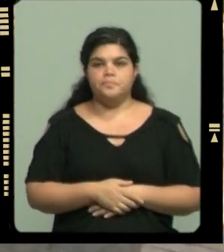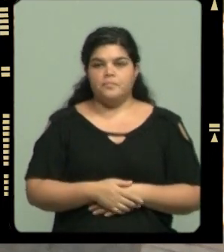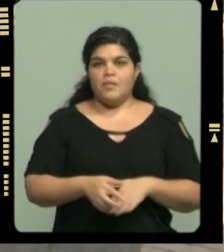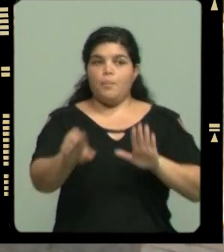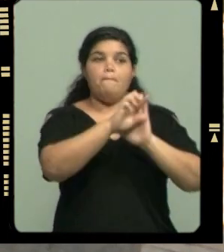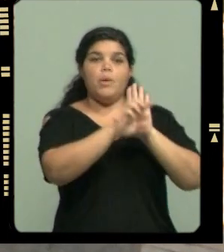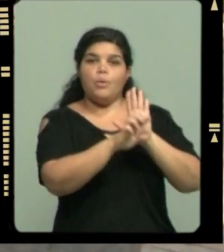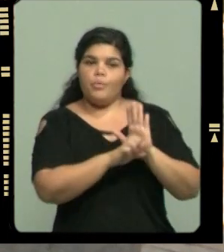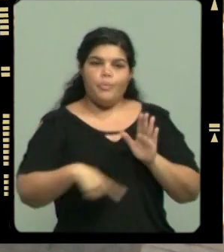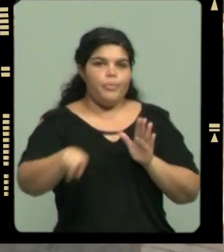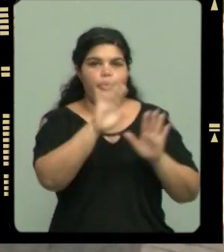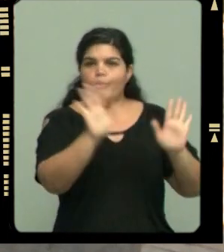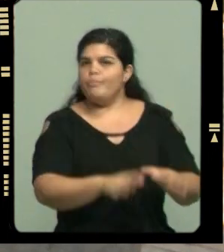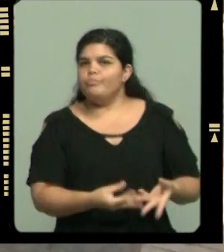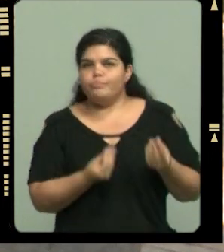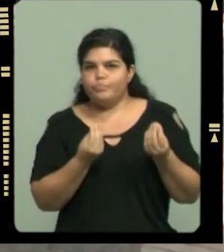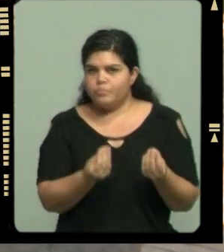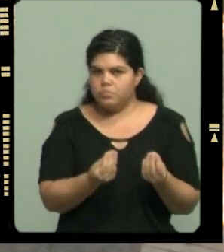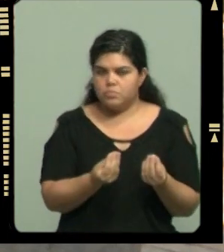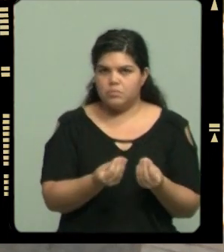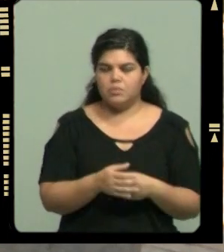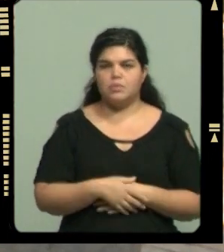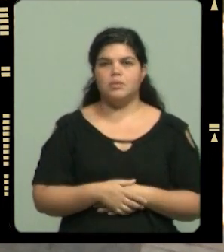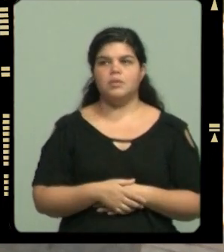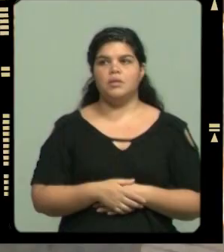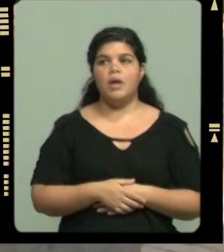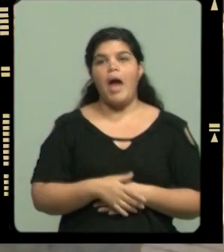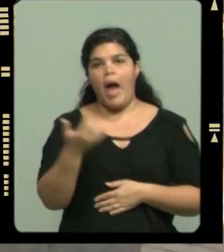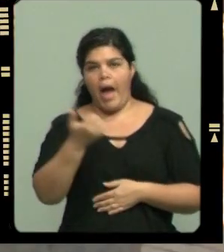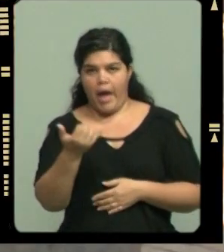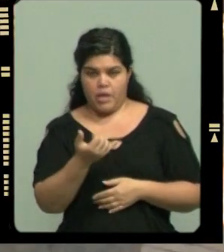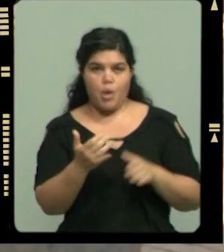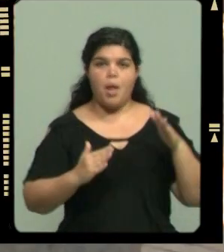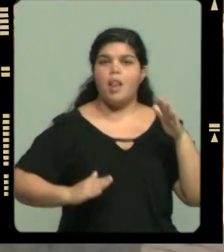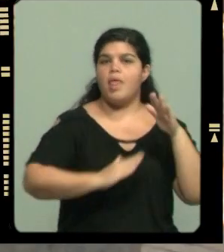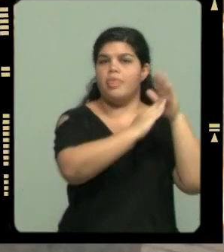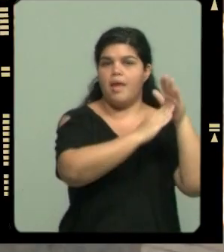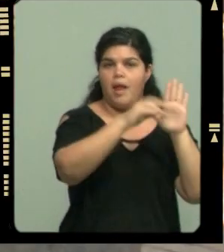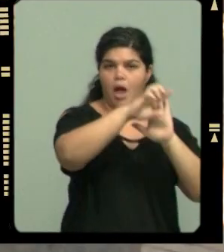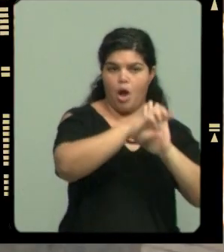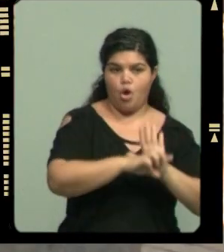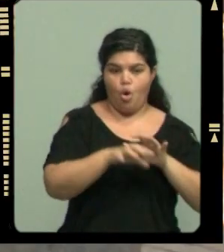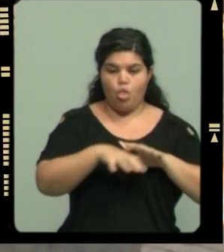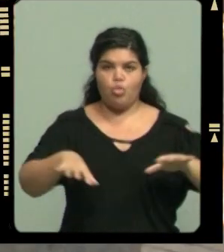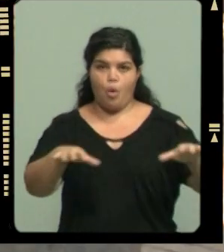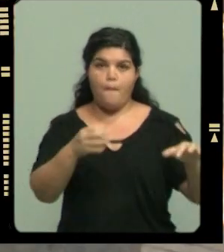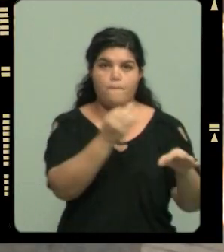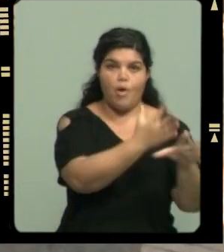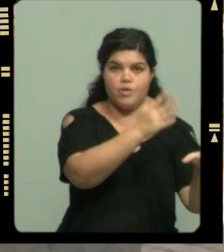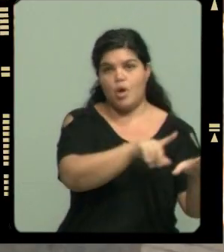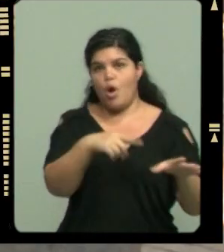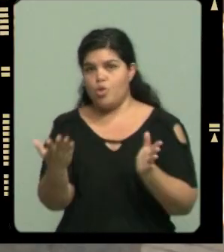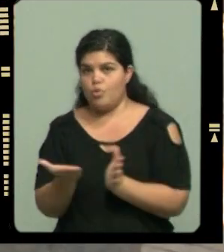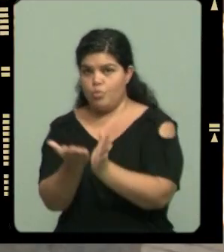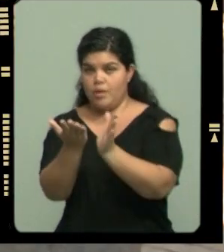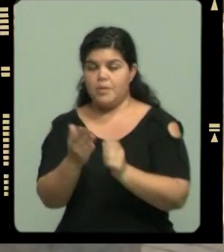programa desde la universidad a esos liderazgos que son necesarios? ¿Cómo los van preparando? Porque están para profesionales y también para estudiantes, ¿no? Claro,